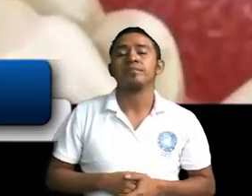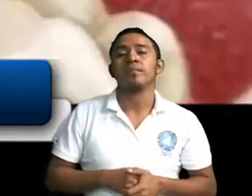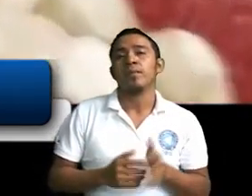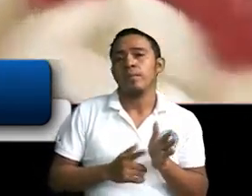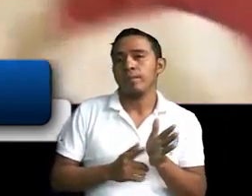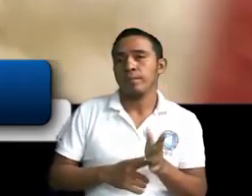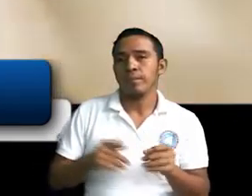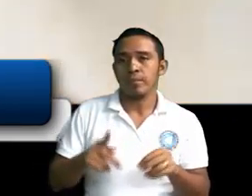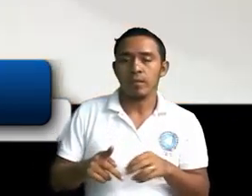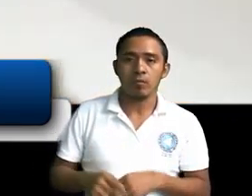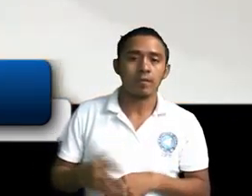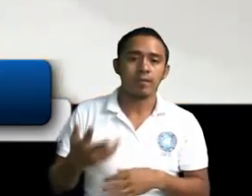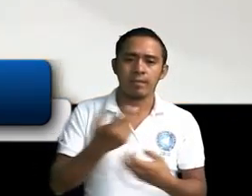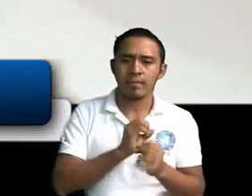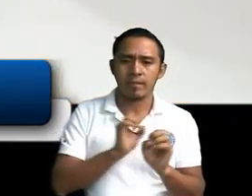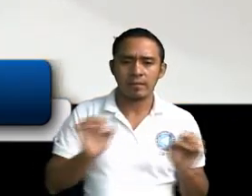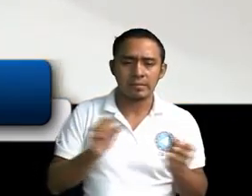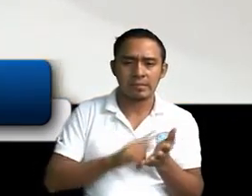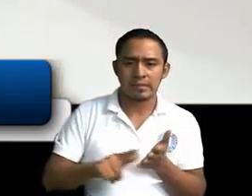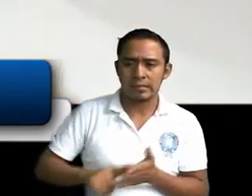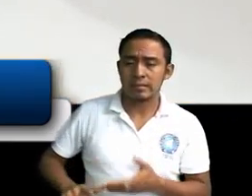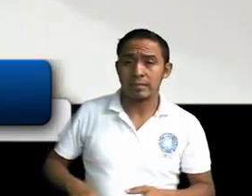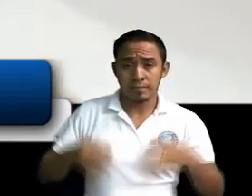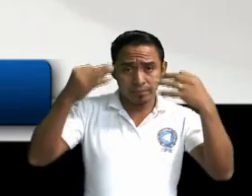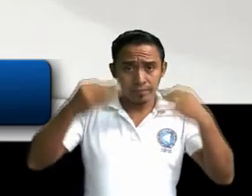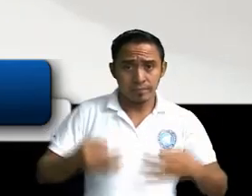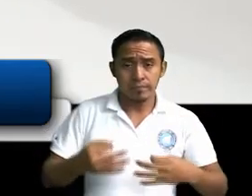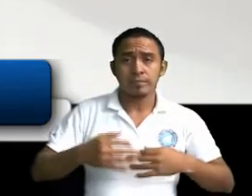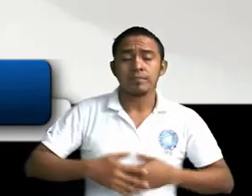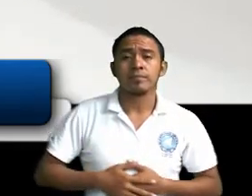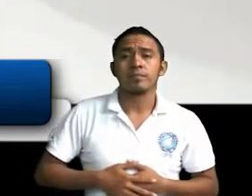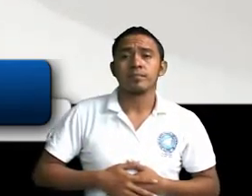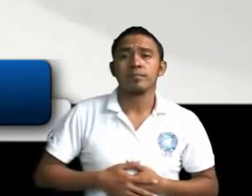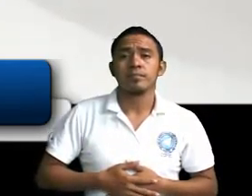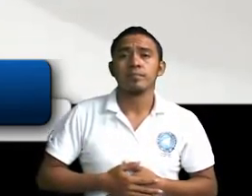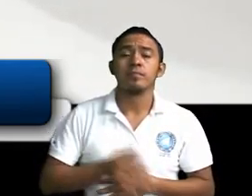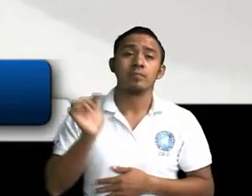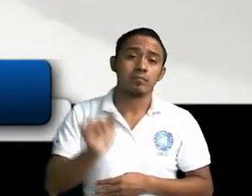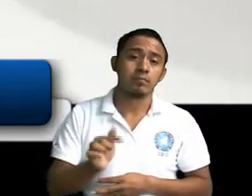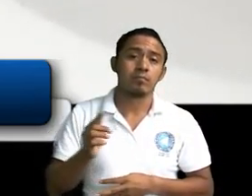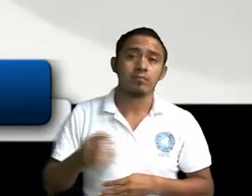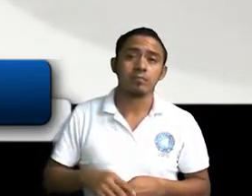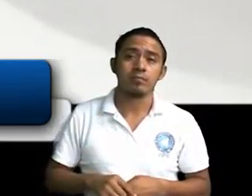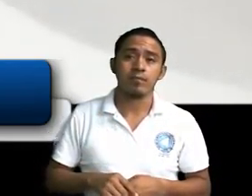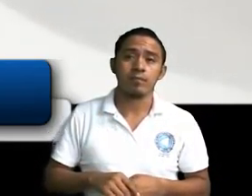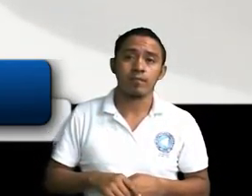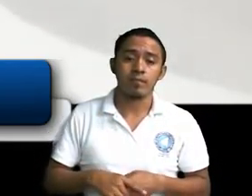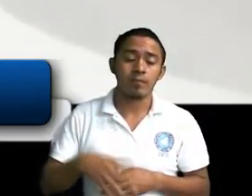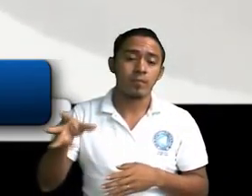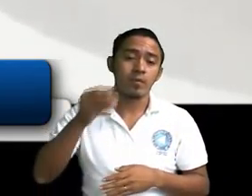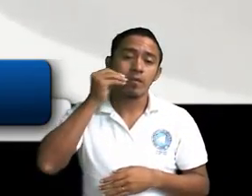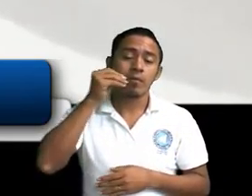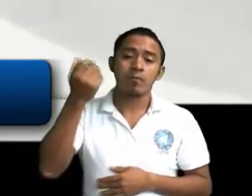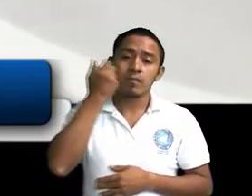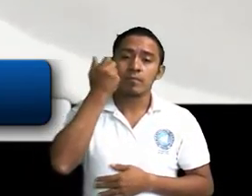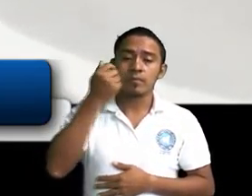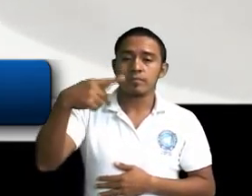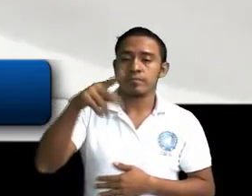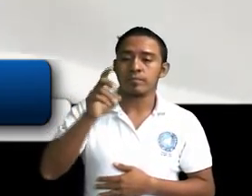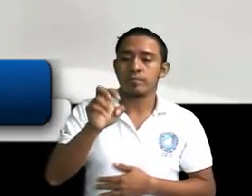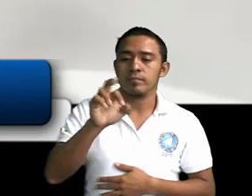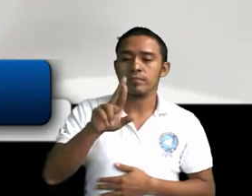ejemplo que no tiene una higiene dental adecuada vamos a encontrar que va a tener una enfermedad periodontal vamos